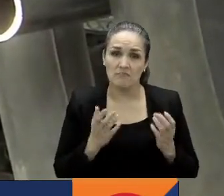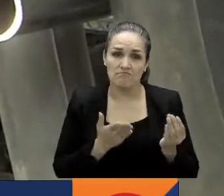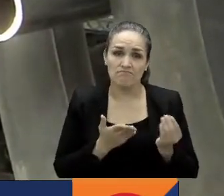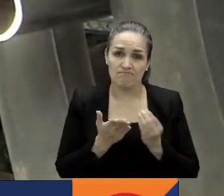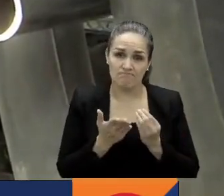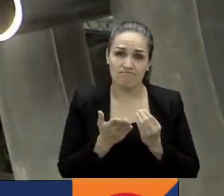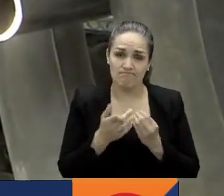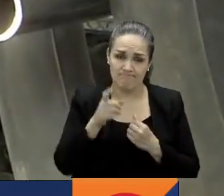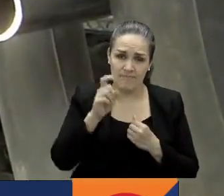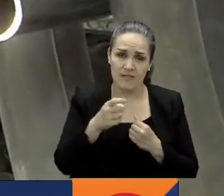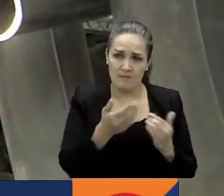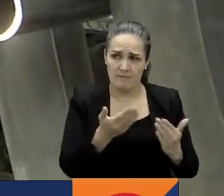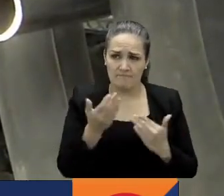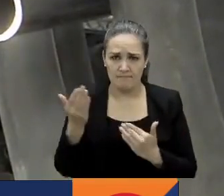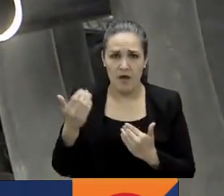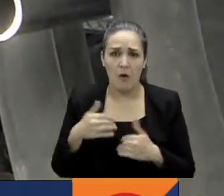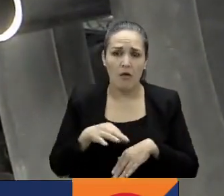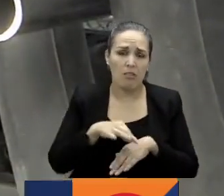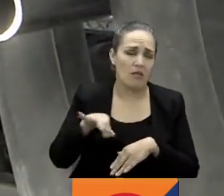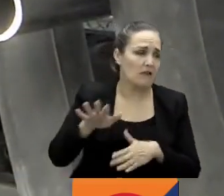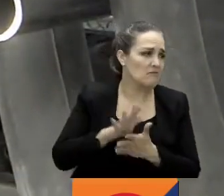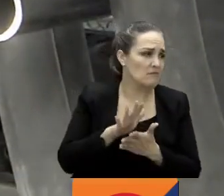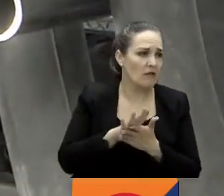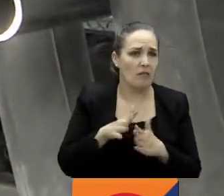las cosas no queden así a mitad del camino.